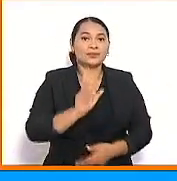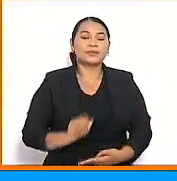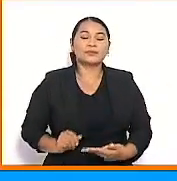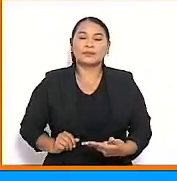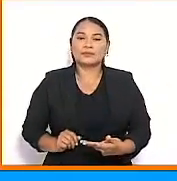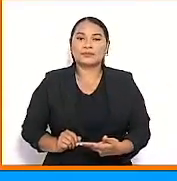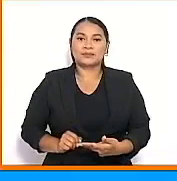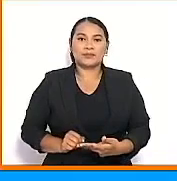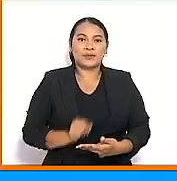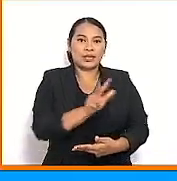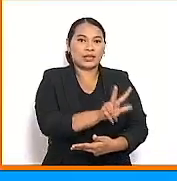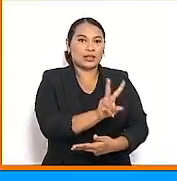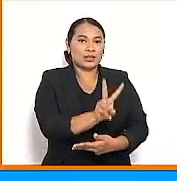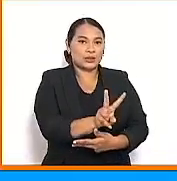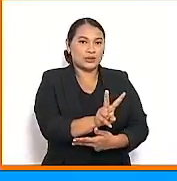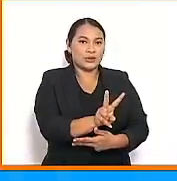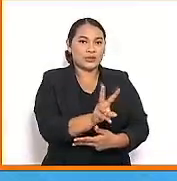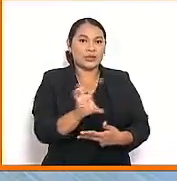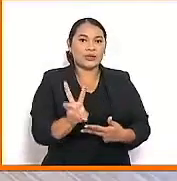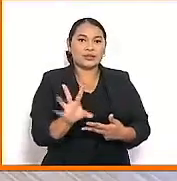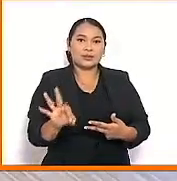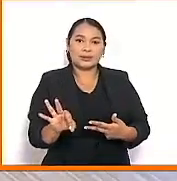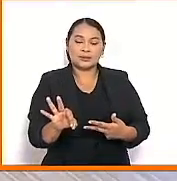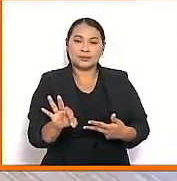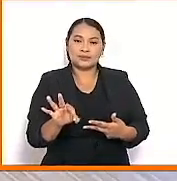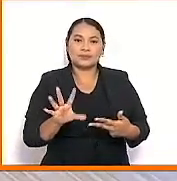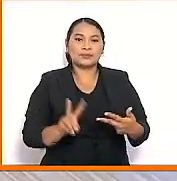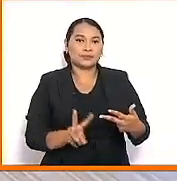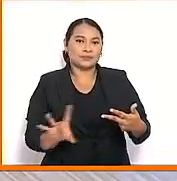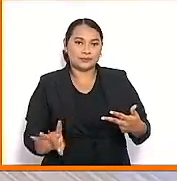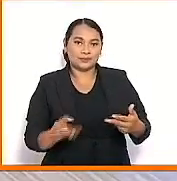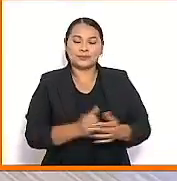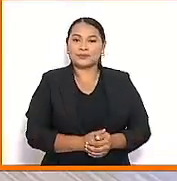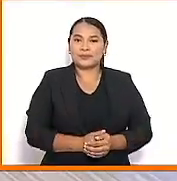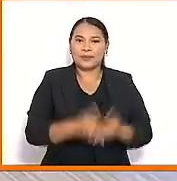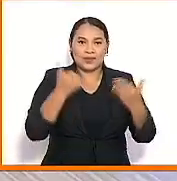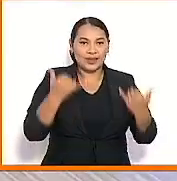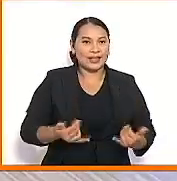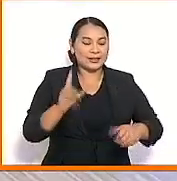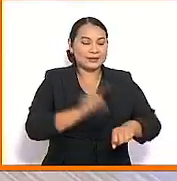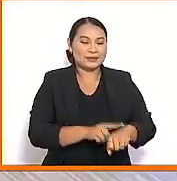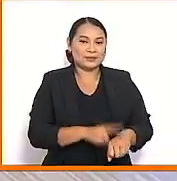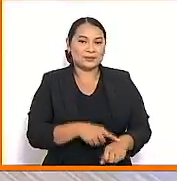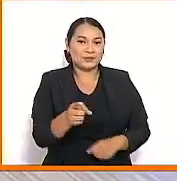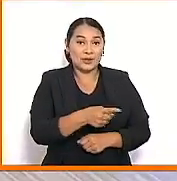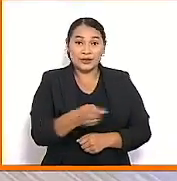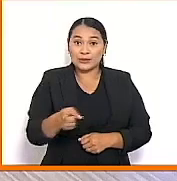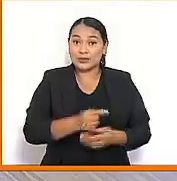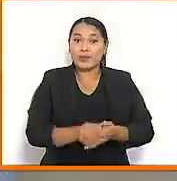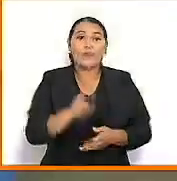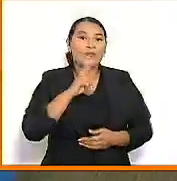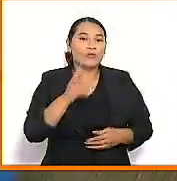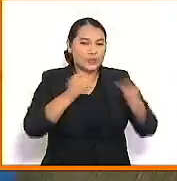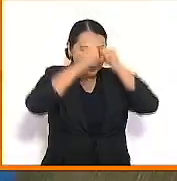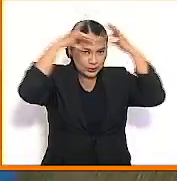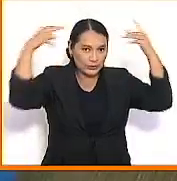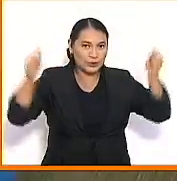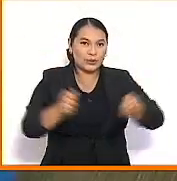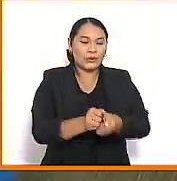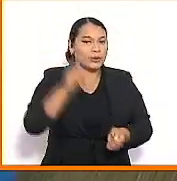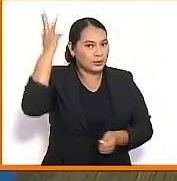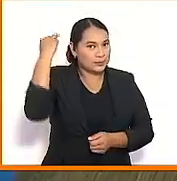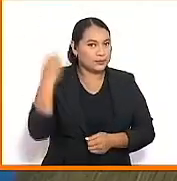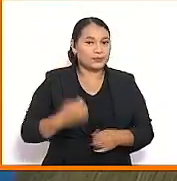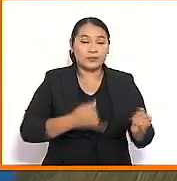son 32, 69 y 28. Ahora sí, espero que cada uno de tus sueños se haga realidad junto a Madeline